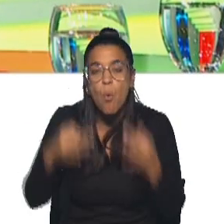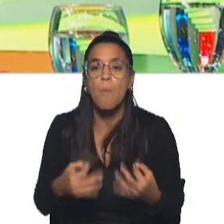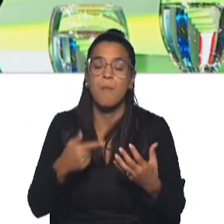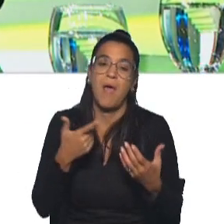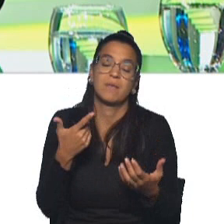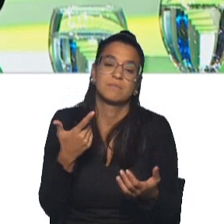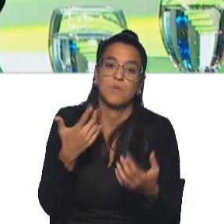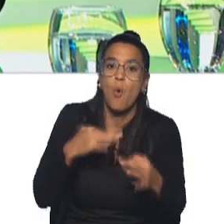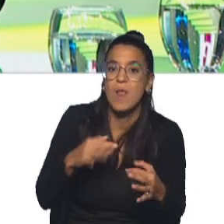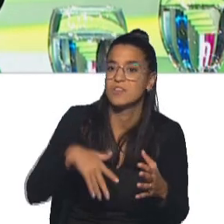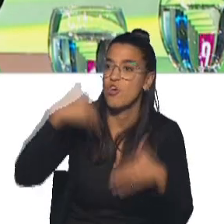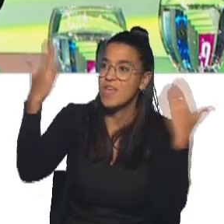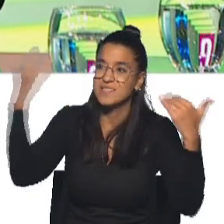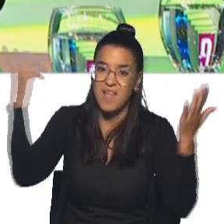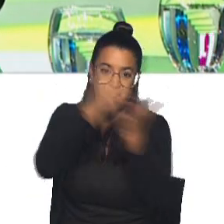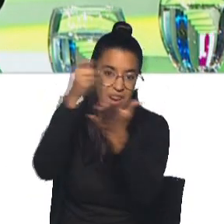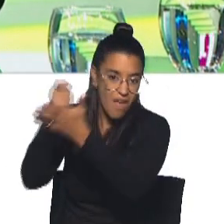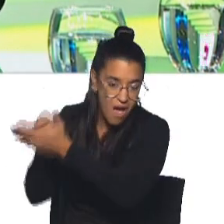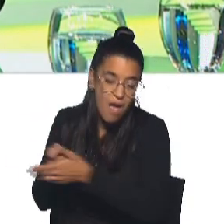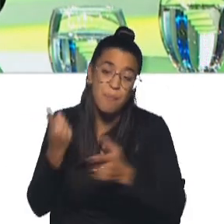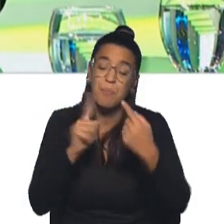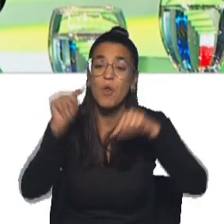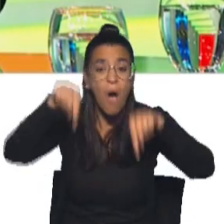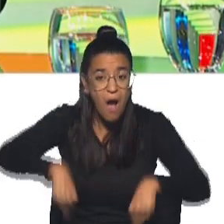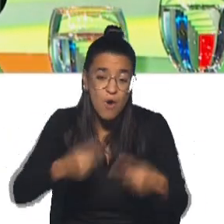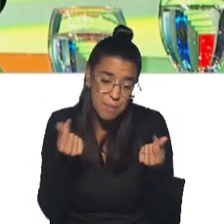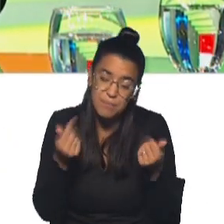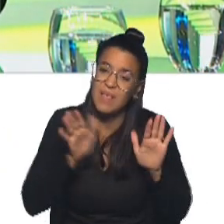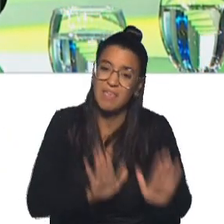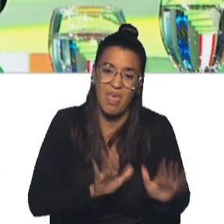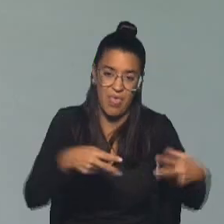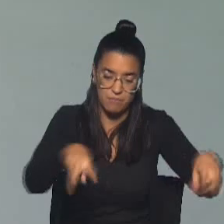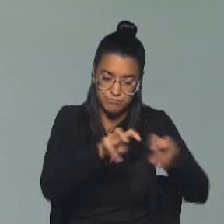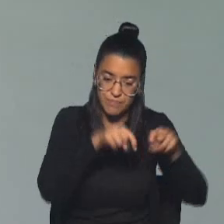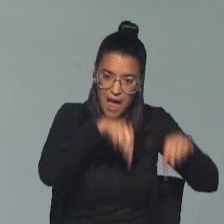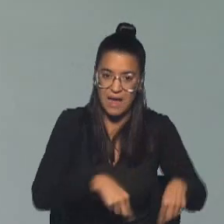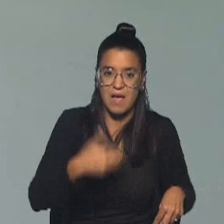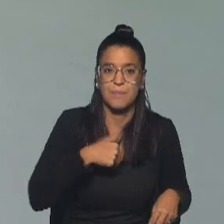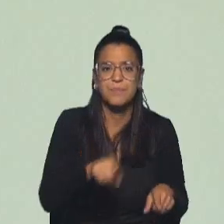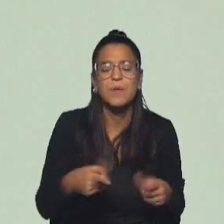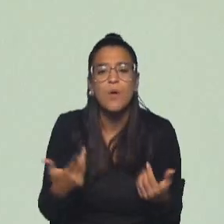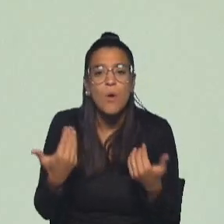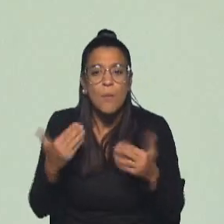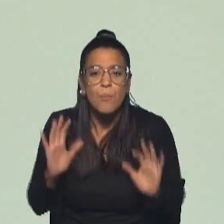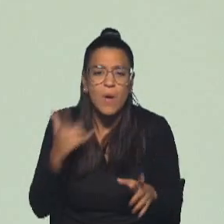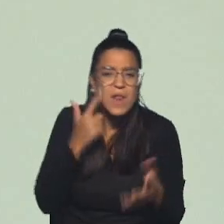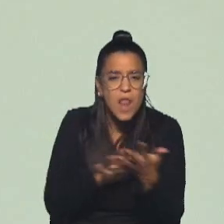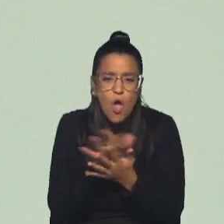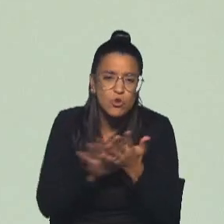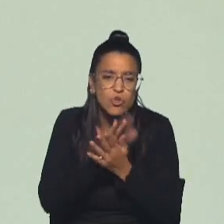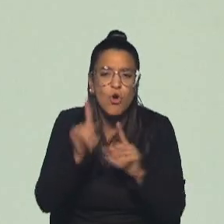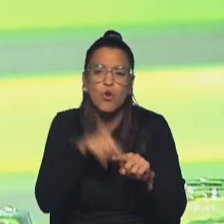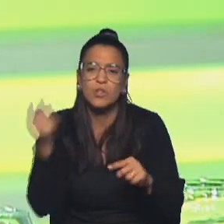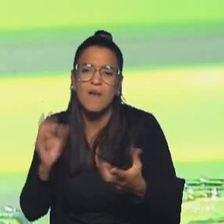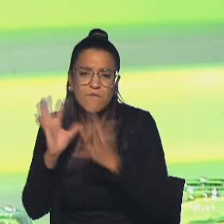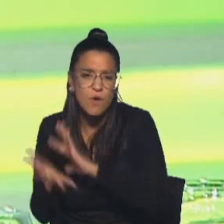externas, pero por ahora los dividendos preferimos que se queden en Argentina. ¿Reconoce que se pudo haber negociado de otra manera con el